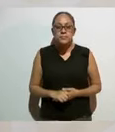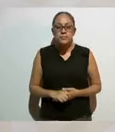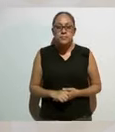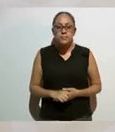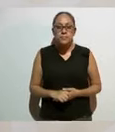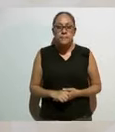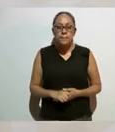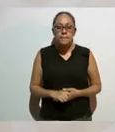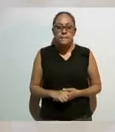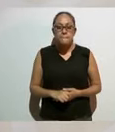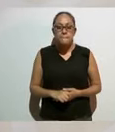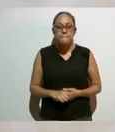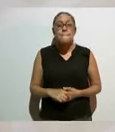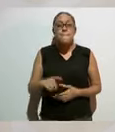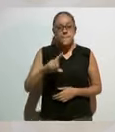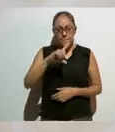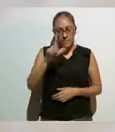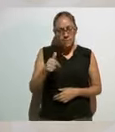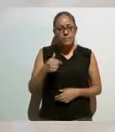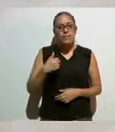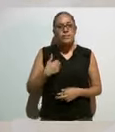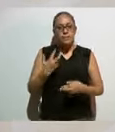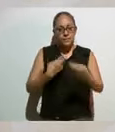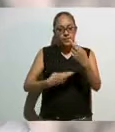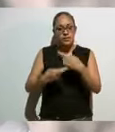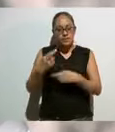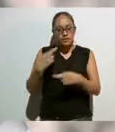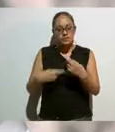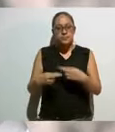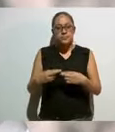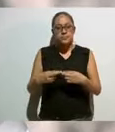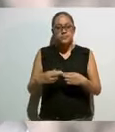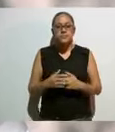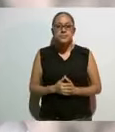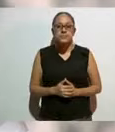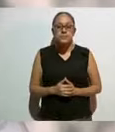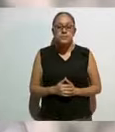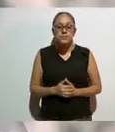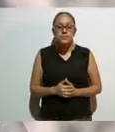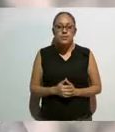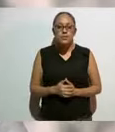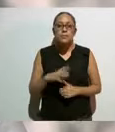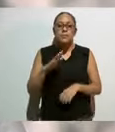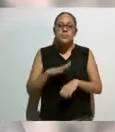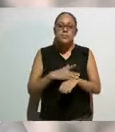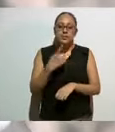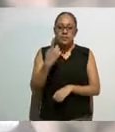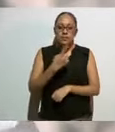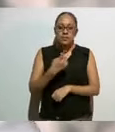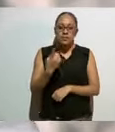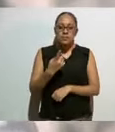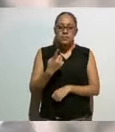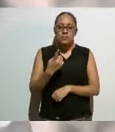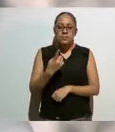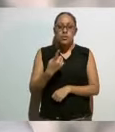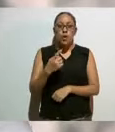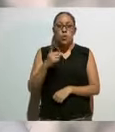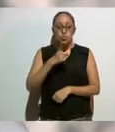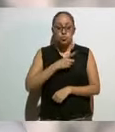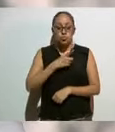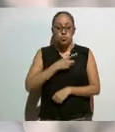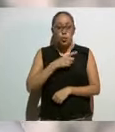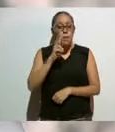Vamos a regresar aquí a la estación, porque no es nada más el